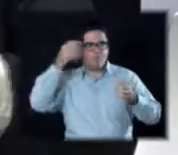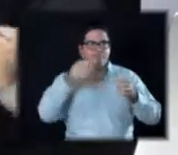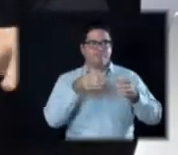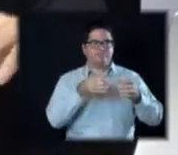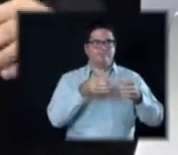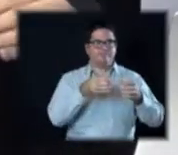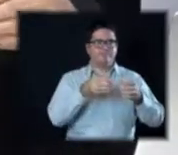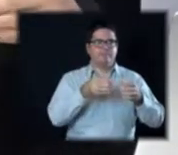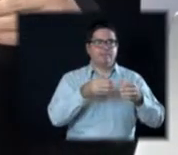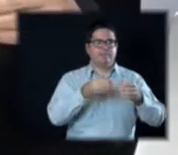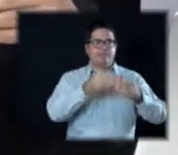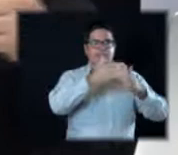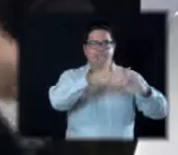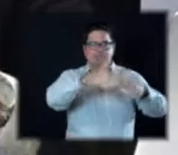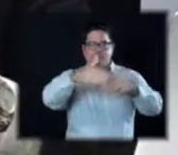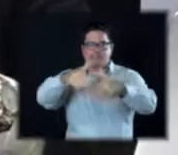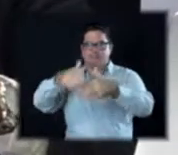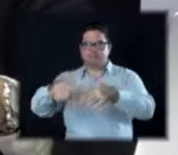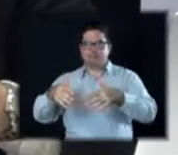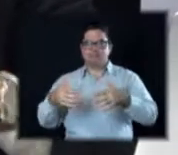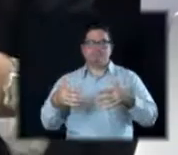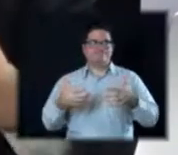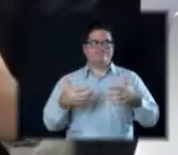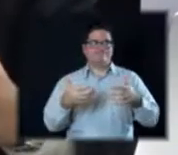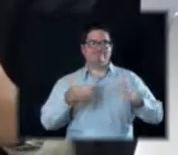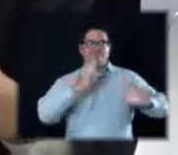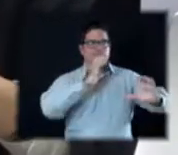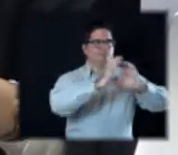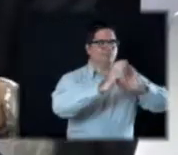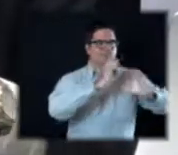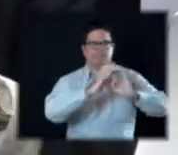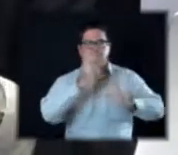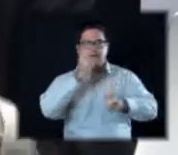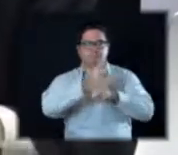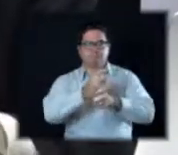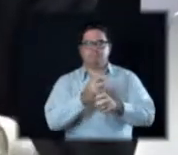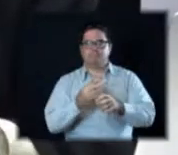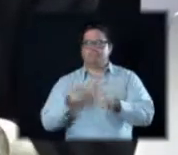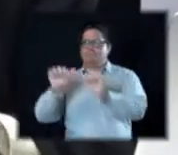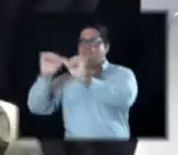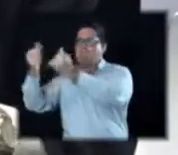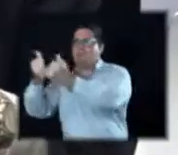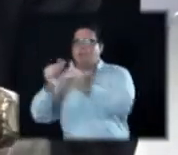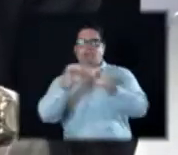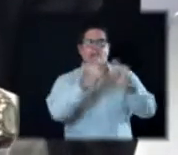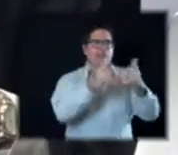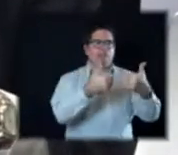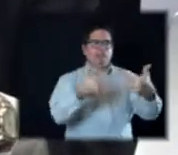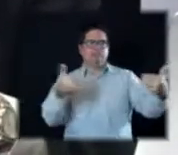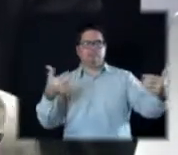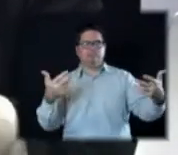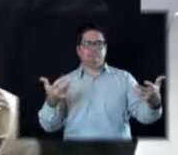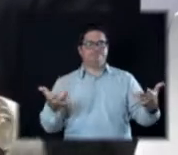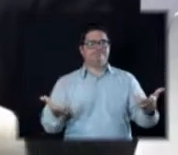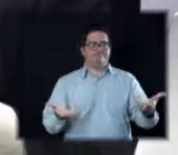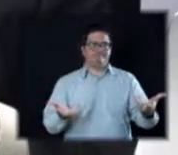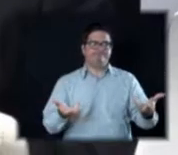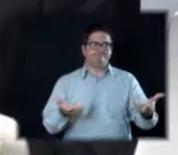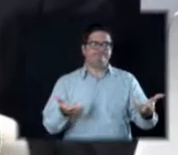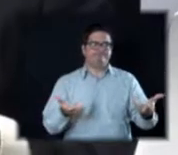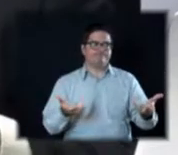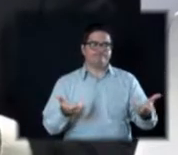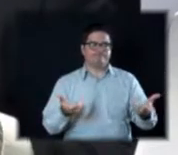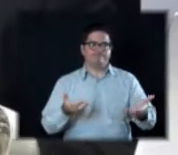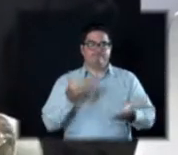distintas versiones de programación en el gobierno, estas versiones de tecnología no se hablan unas a otras, estos programas no se hablan.